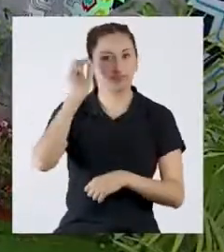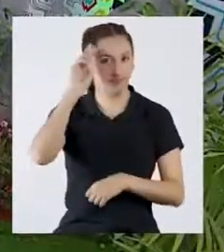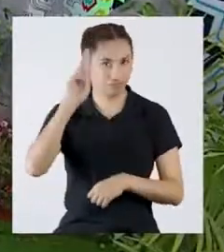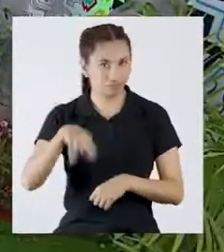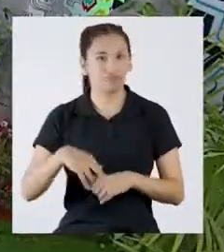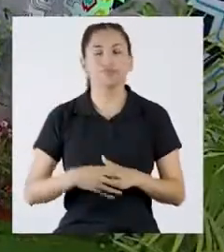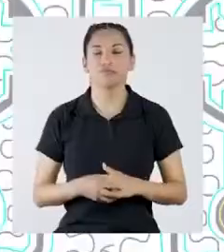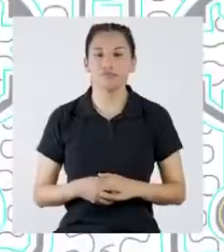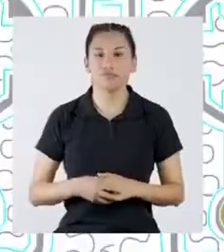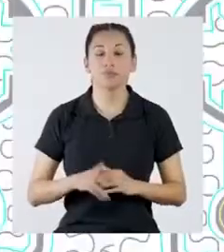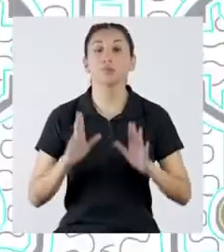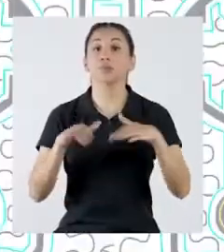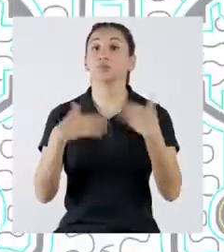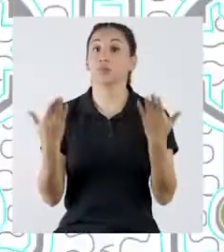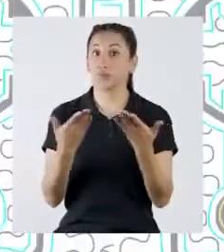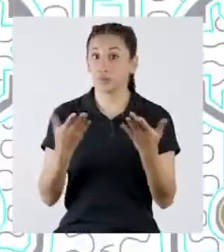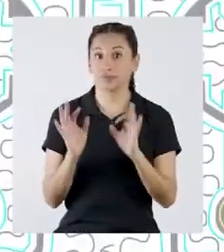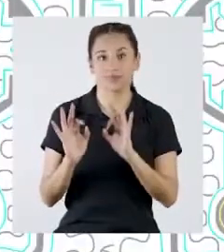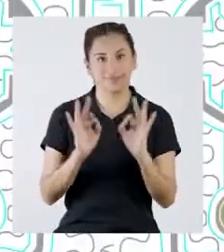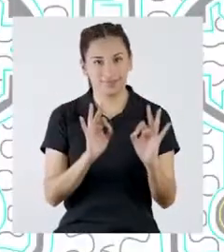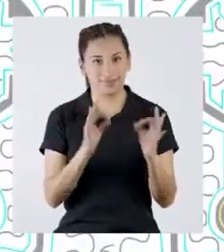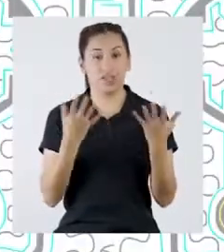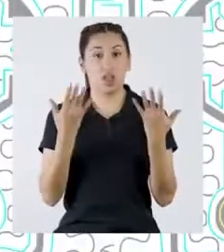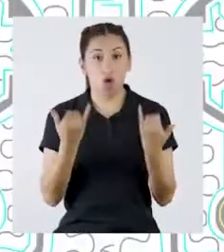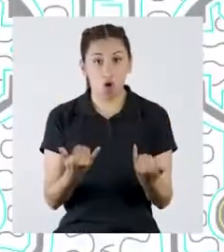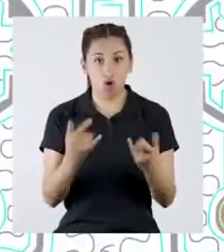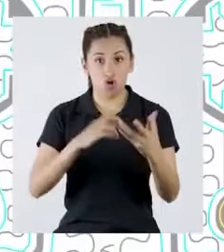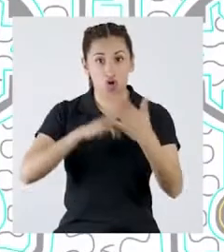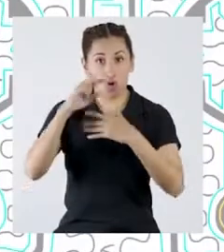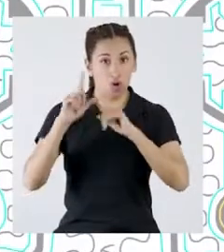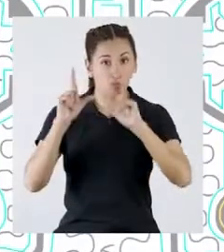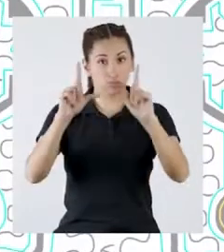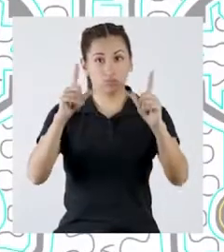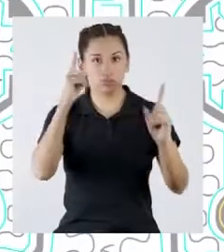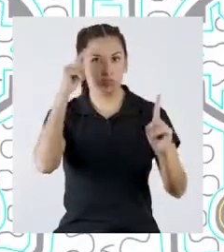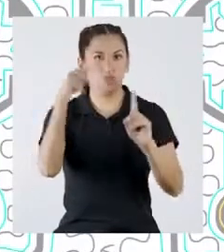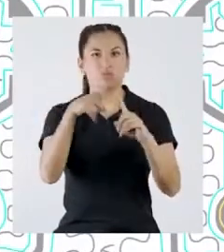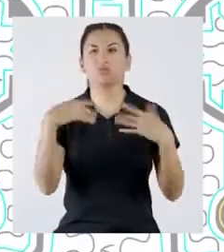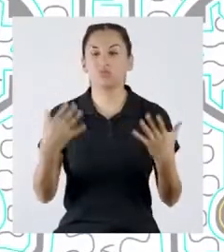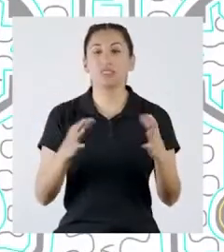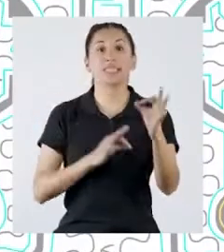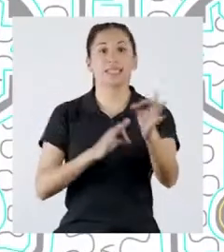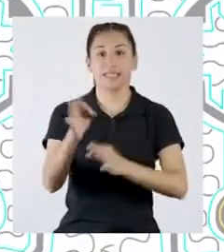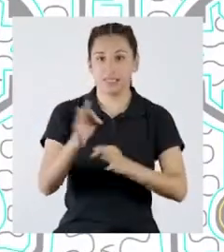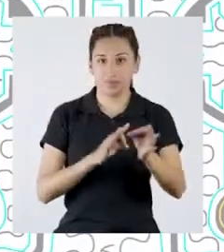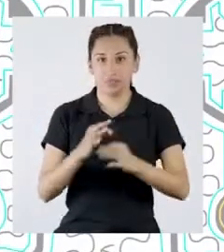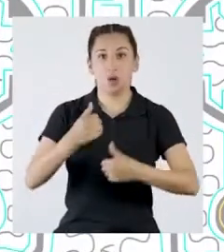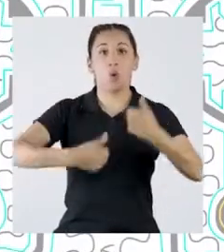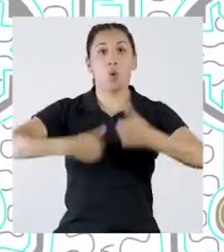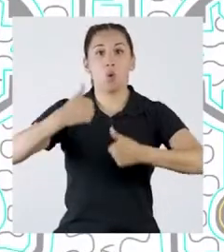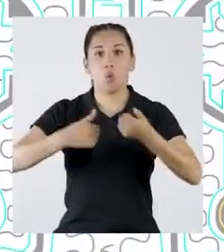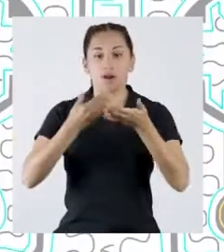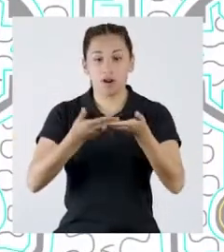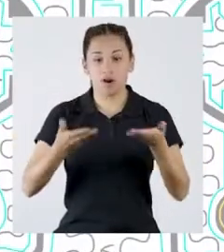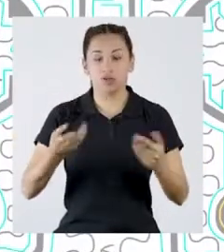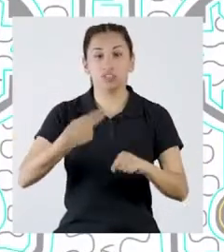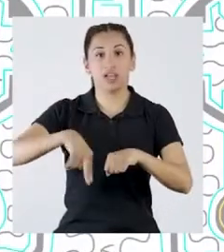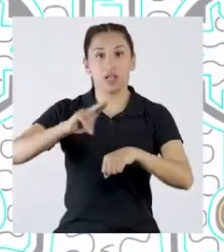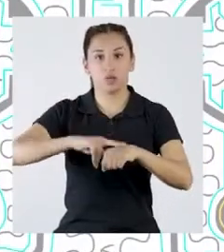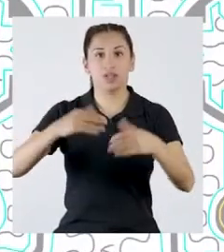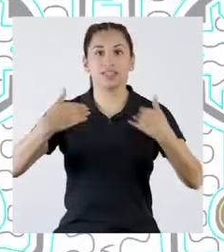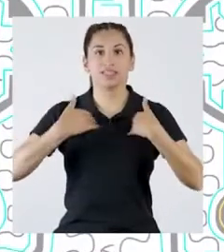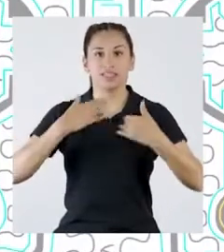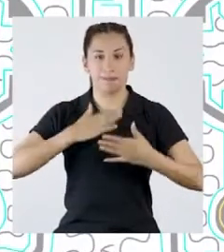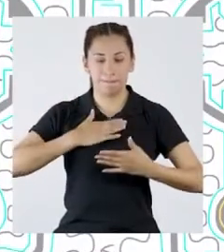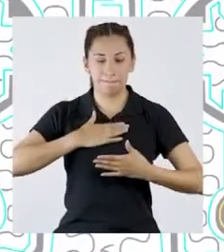Decau. Por eso mismo, el propósito del programa de hoy es explicar qué recursos naturales